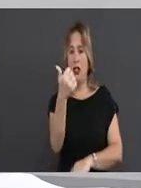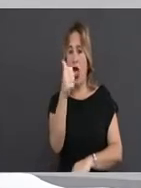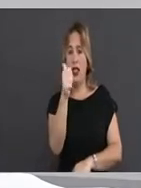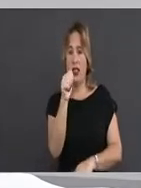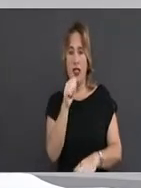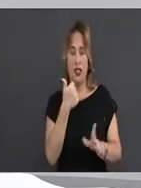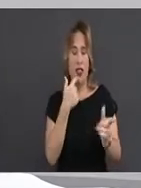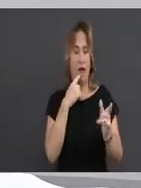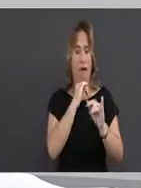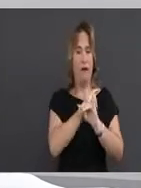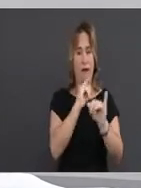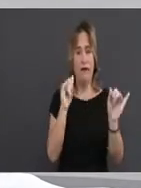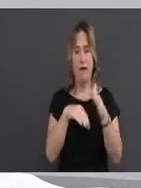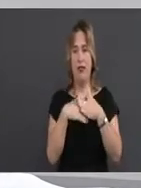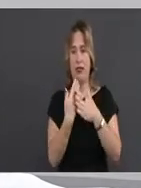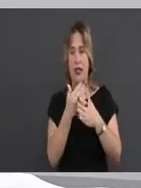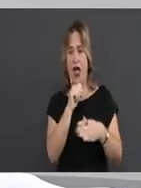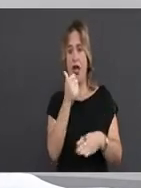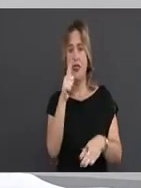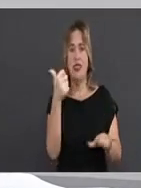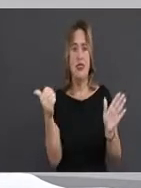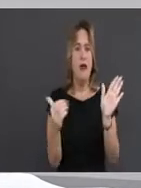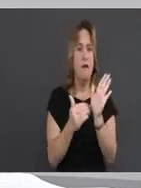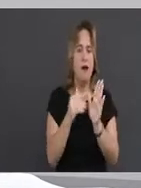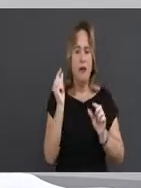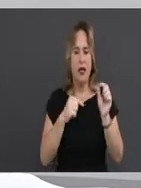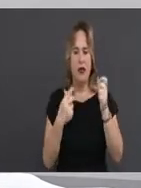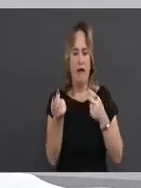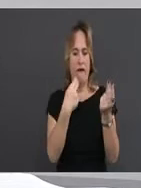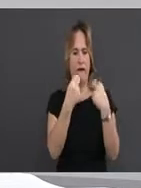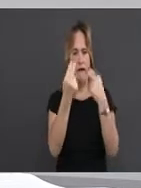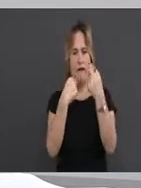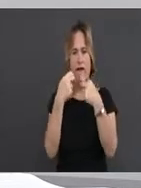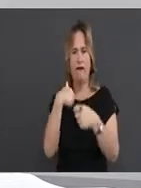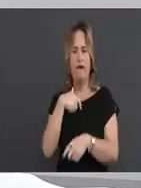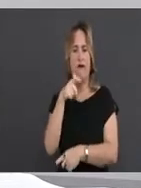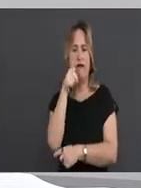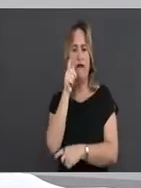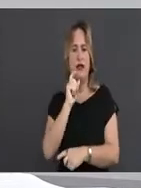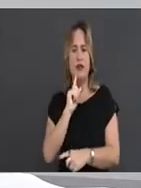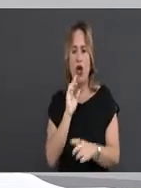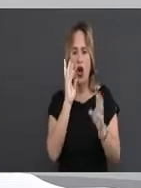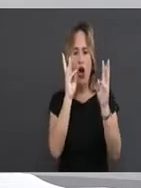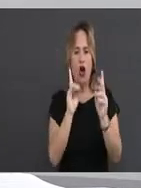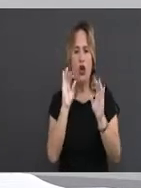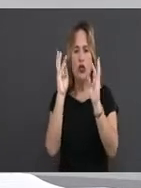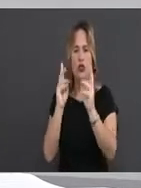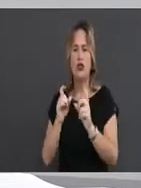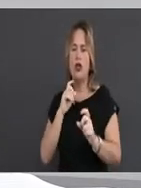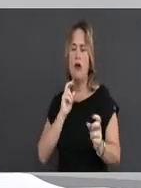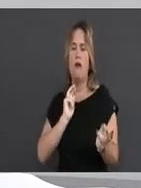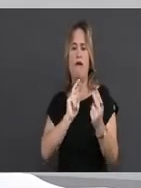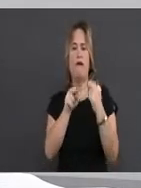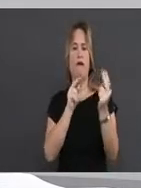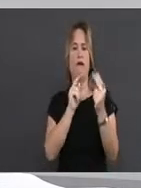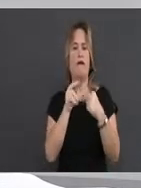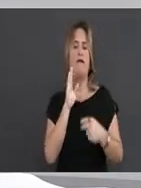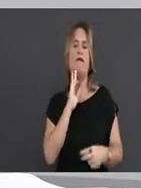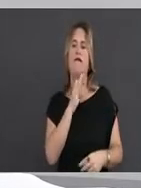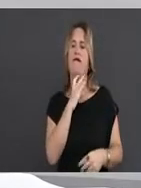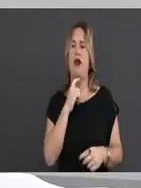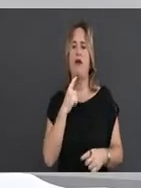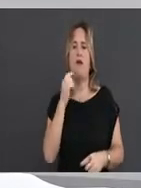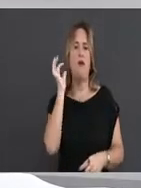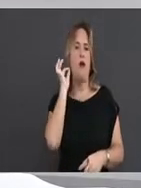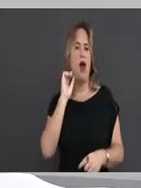programas, ya más de 10.000 personas incluso hasta el momento nos están mirando, solo el conteo a partir de las redes sociales, sobre todo